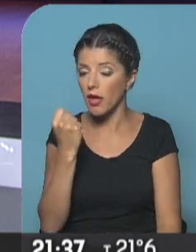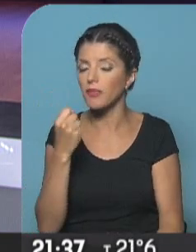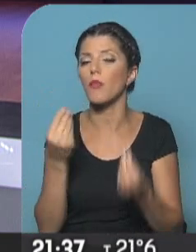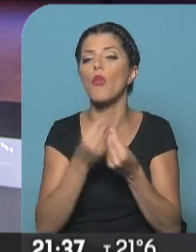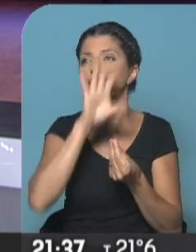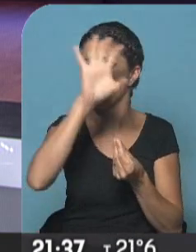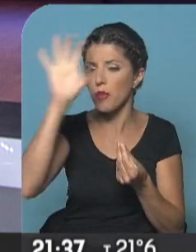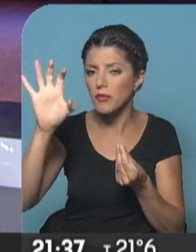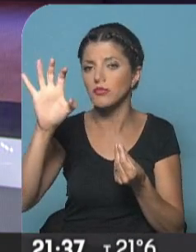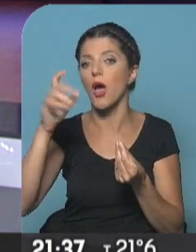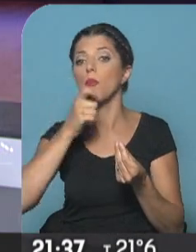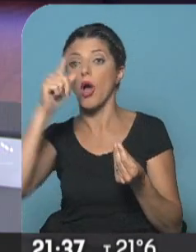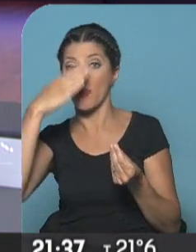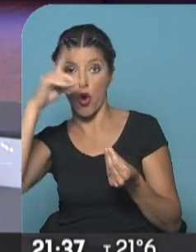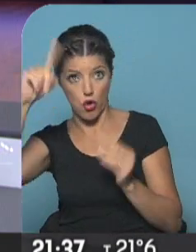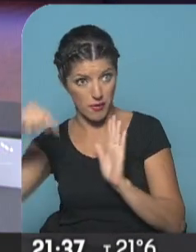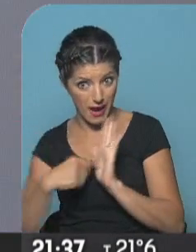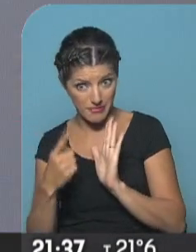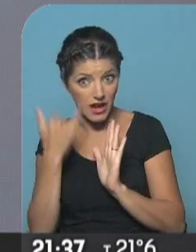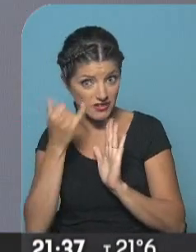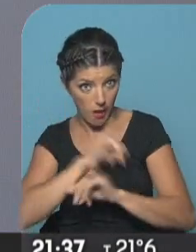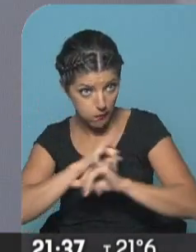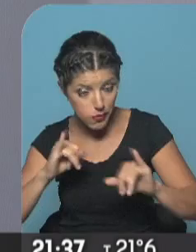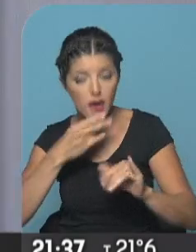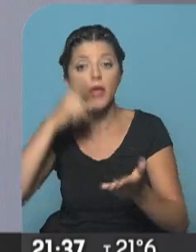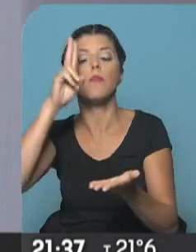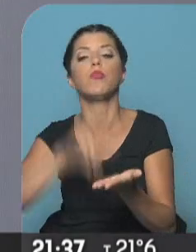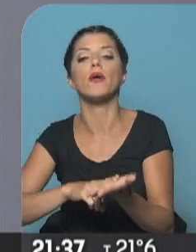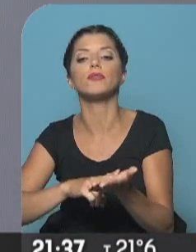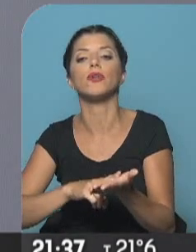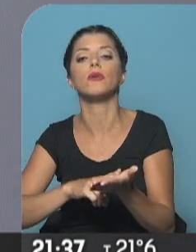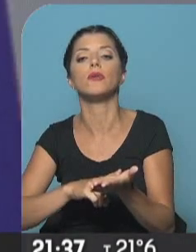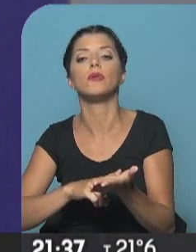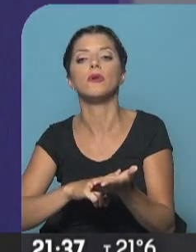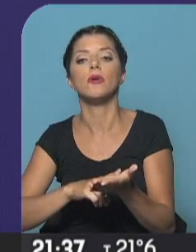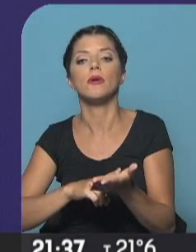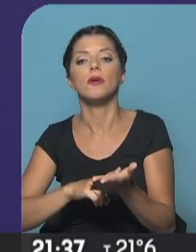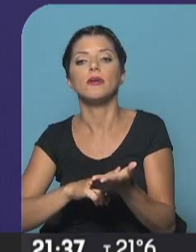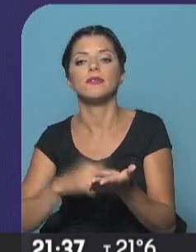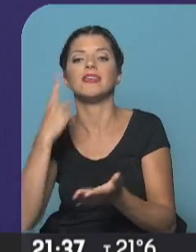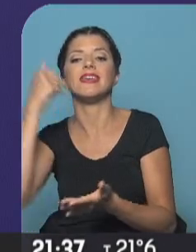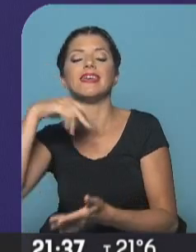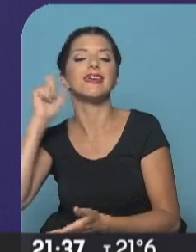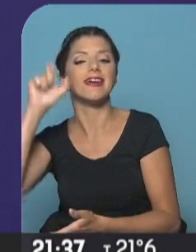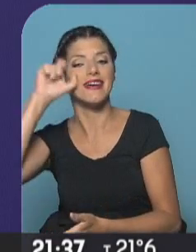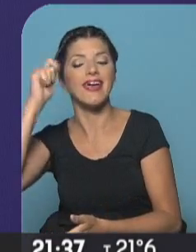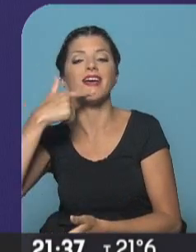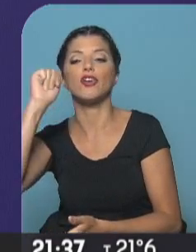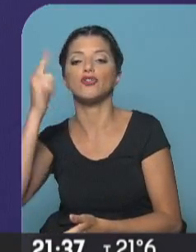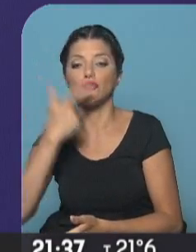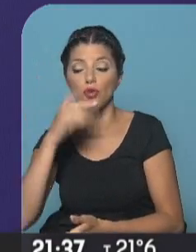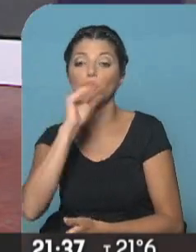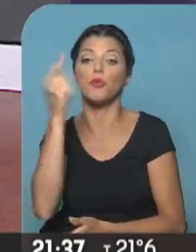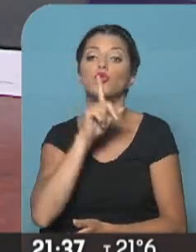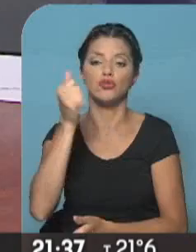provincia y Córdoba, ya han anunciado reducción de impuestos como es el tan distorsivo impuesto a los ingresos brutos. Va a depender de este acuerdo